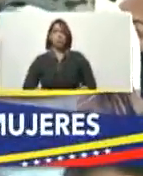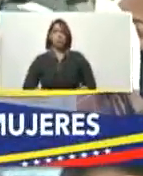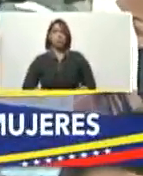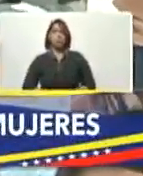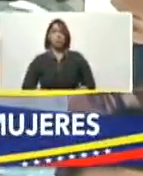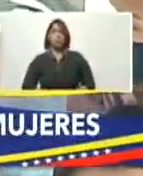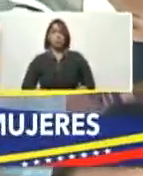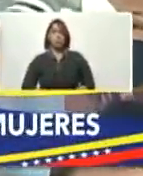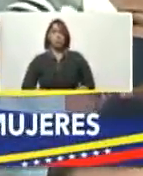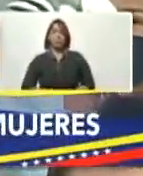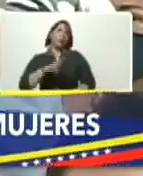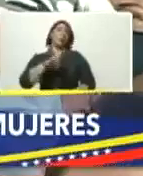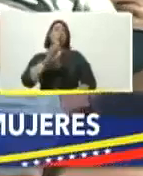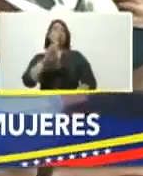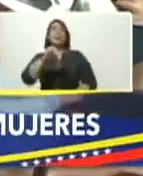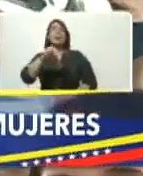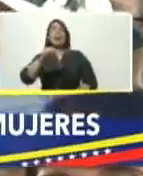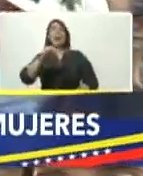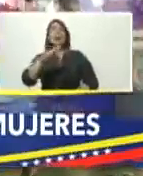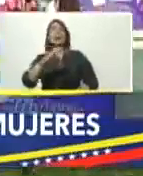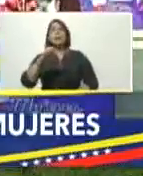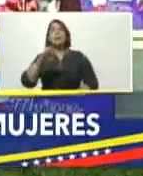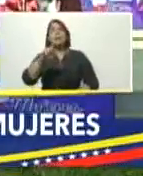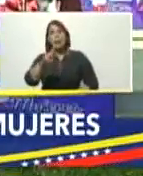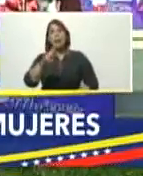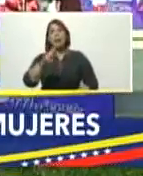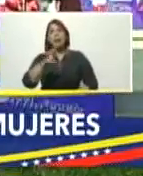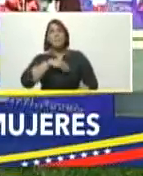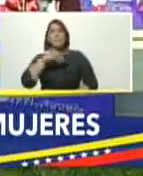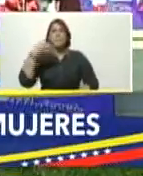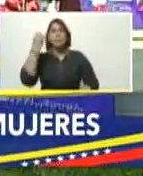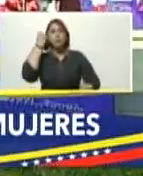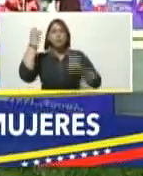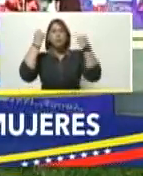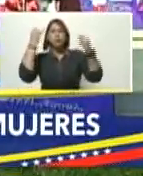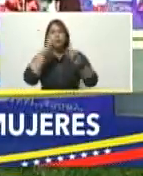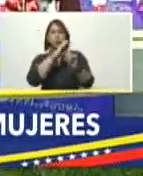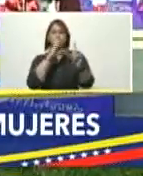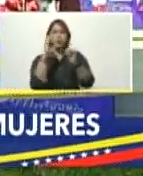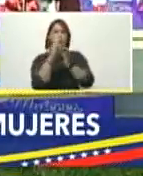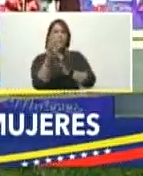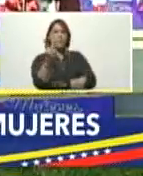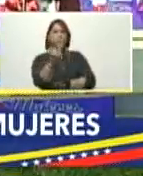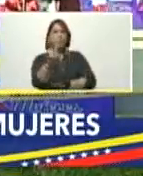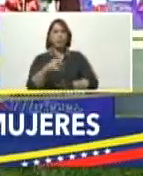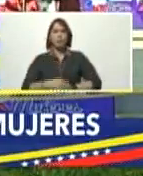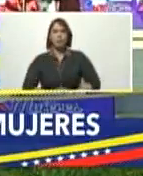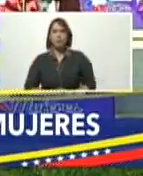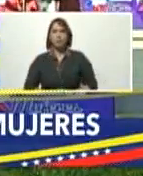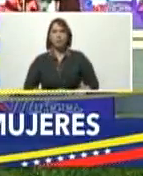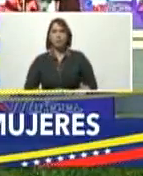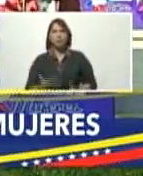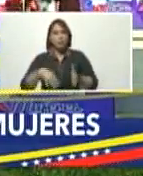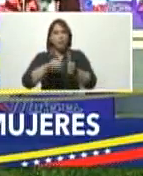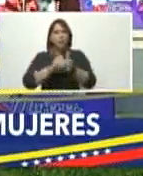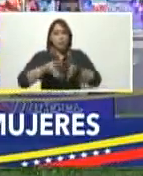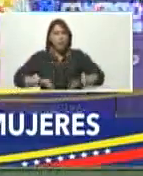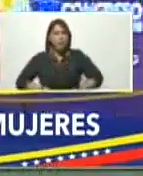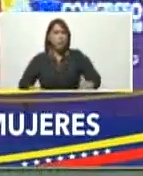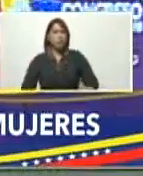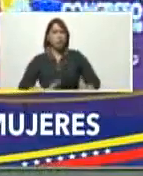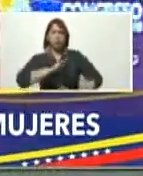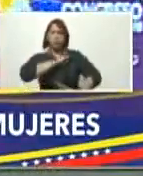el renacimiento espiritual, ideológico, cultural de Venezuela, el renacimiento de